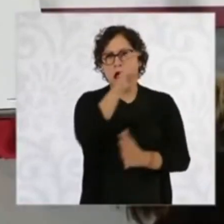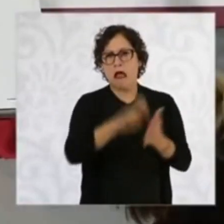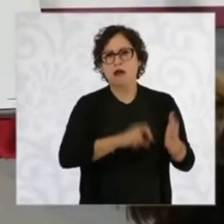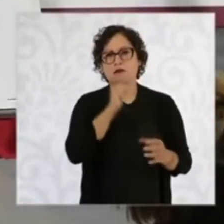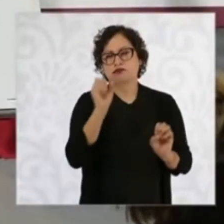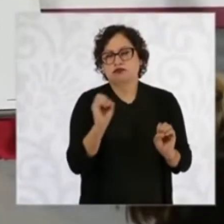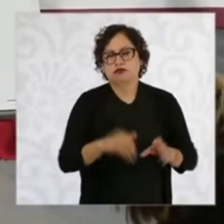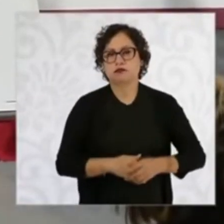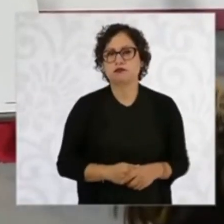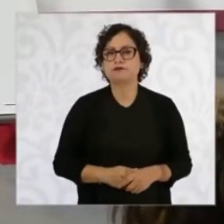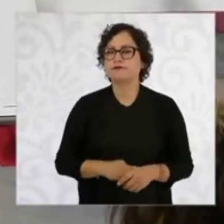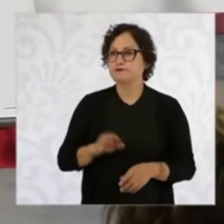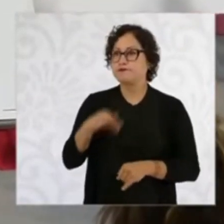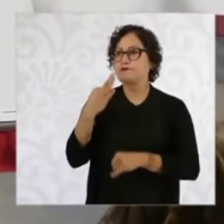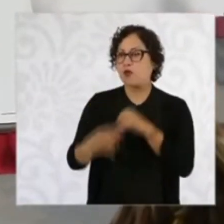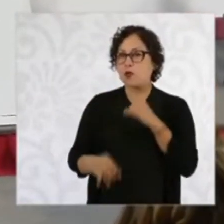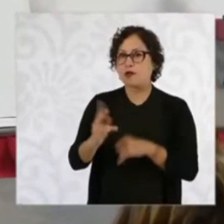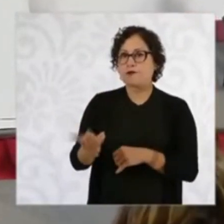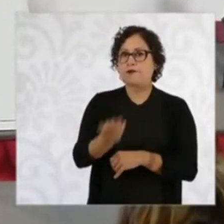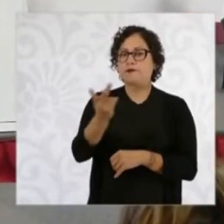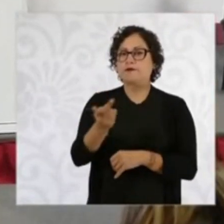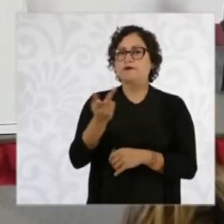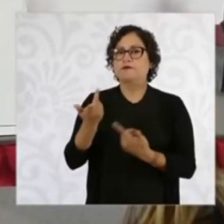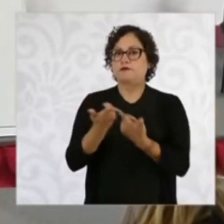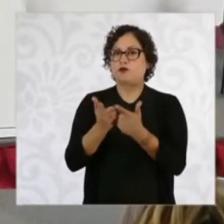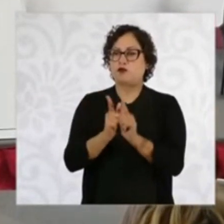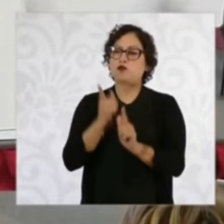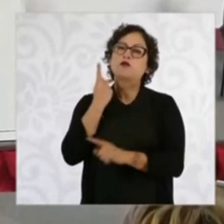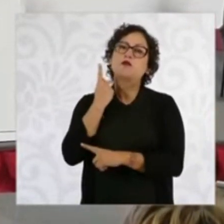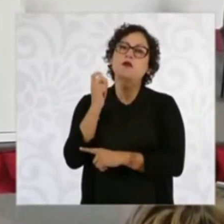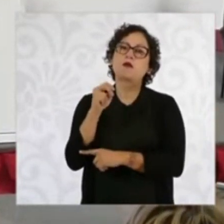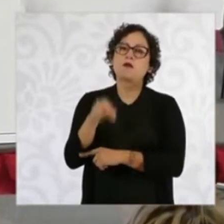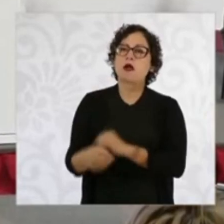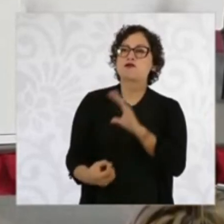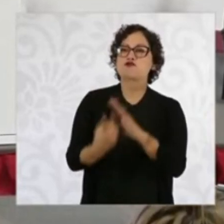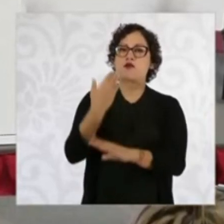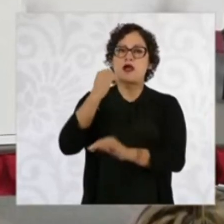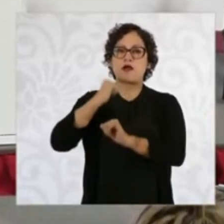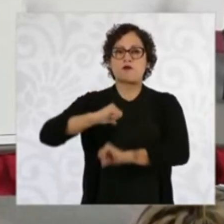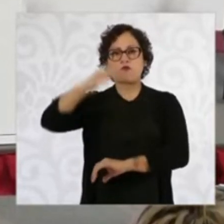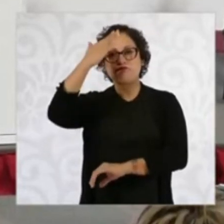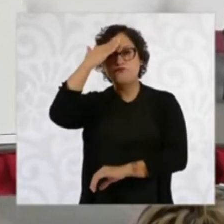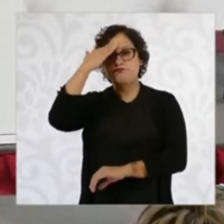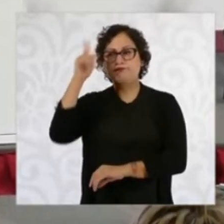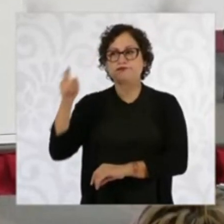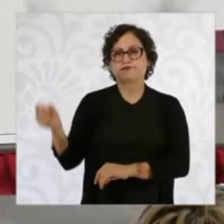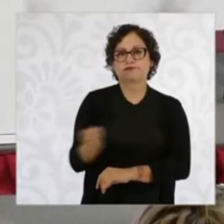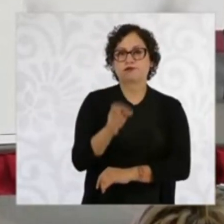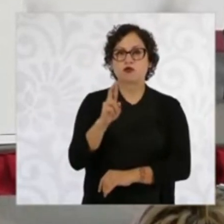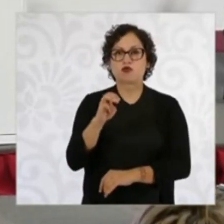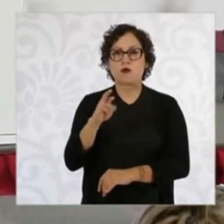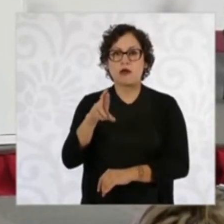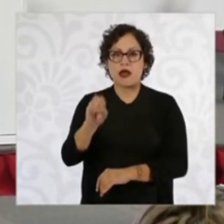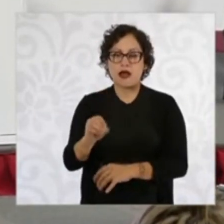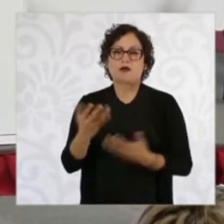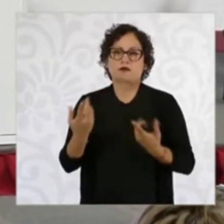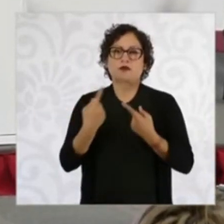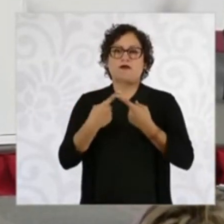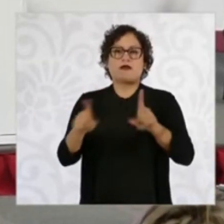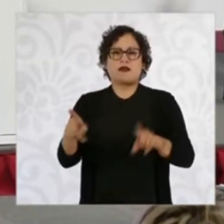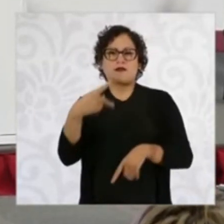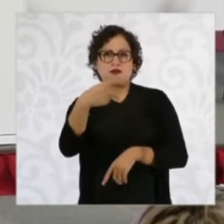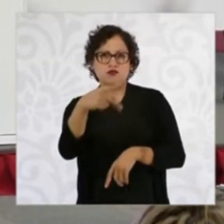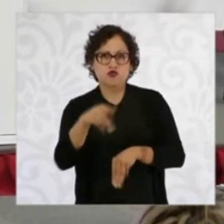Y finalmente, Presidenta, pues el PAN tiene nueva dirigencia. Romero, bueno, es un partido distinto al del que usted emana y de su